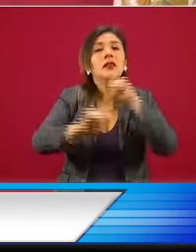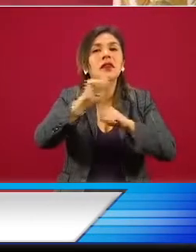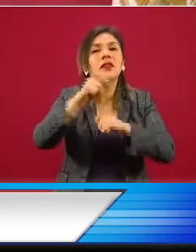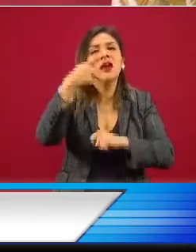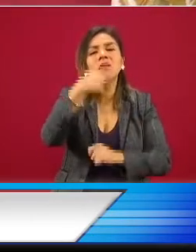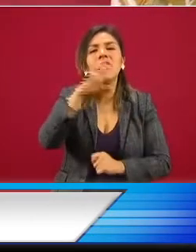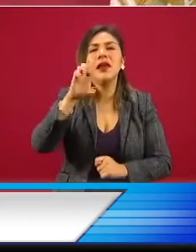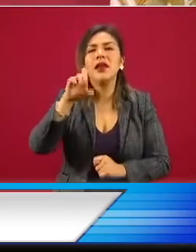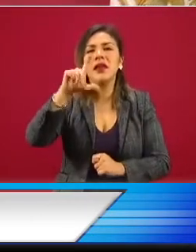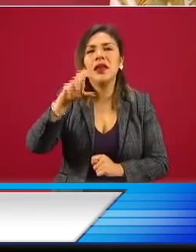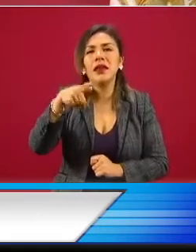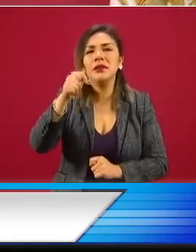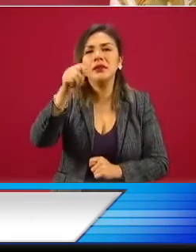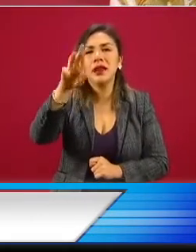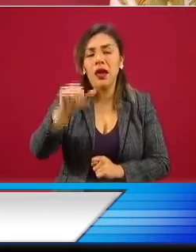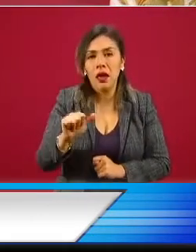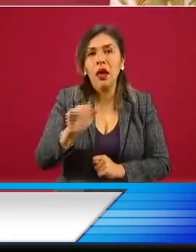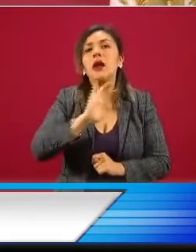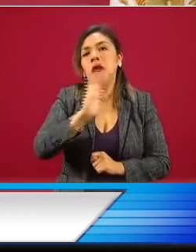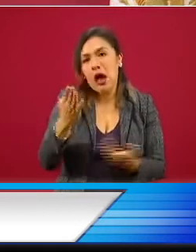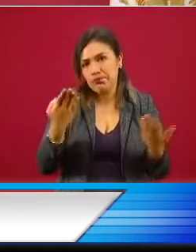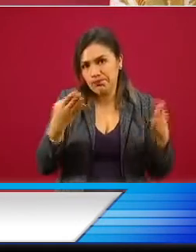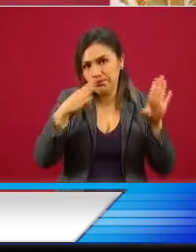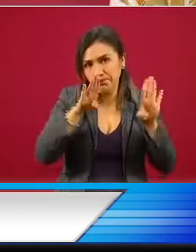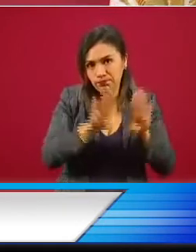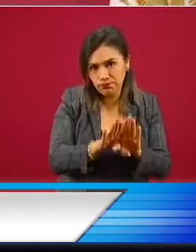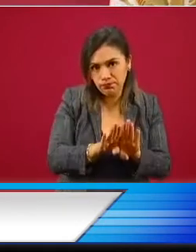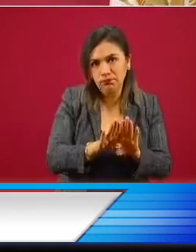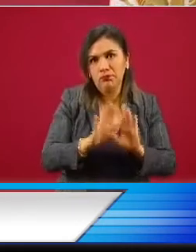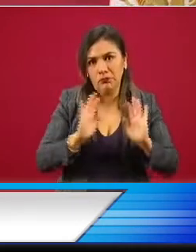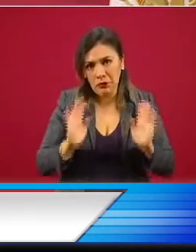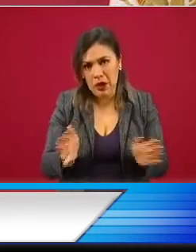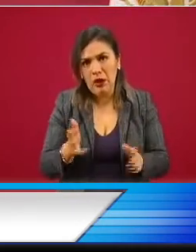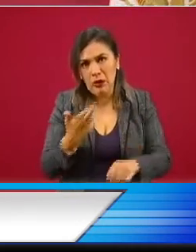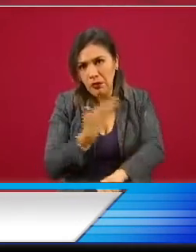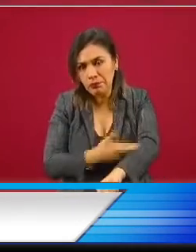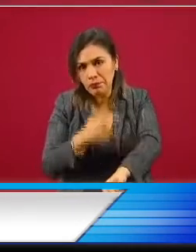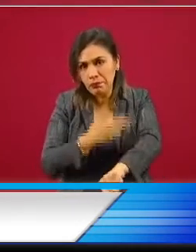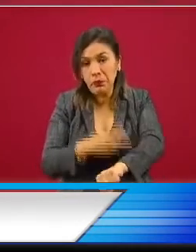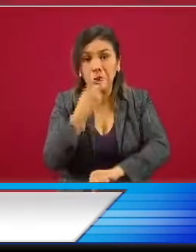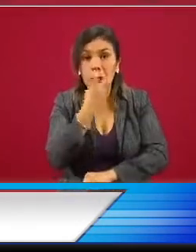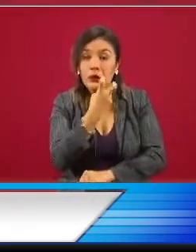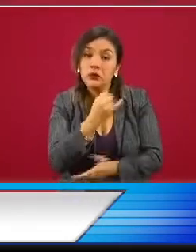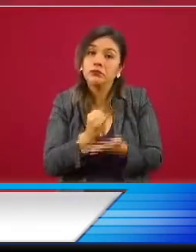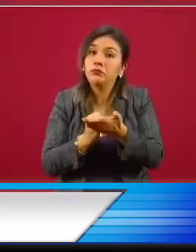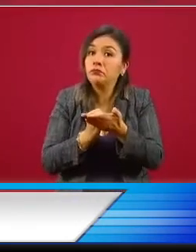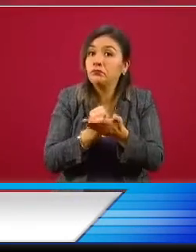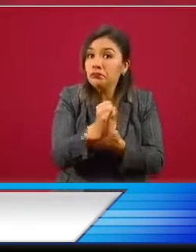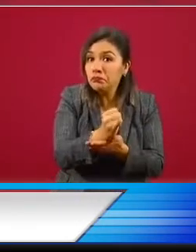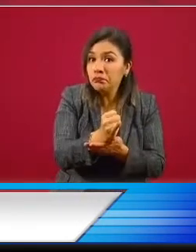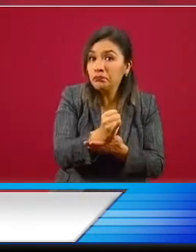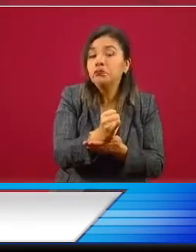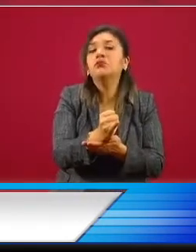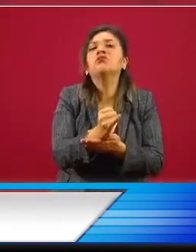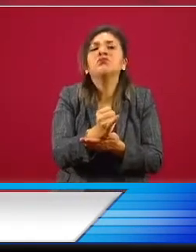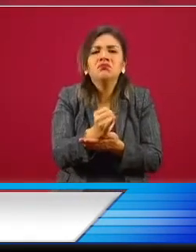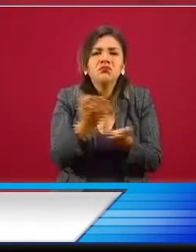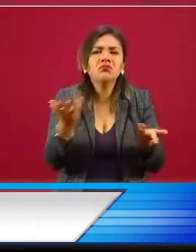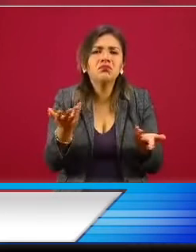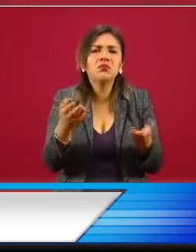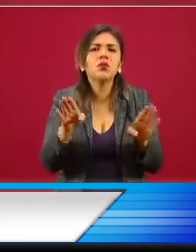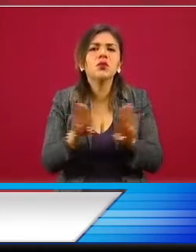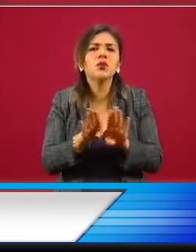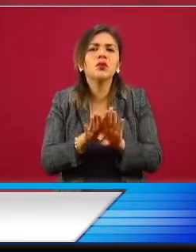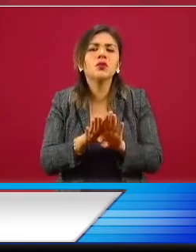vida a extranjeros y mexicanos y si se actuó de manera conjunta entre ambos gobiernos. Señala que es oficial que Medina Mora le informó